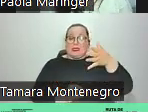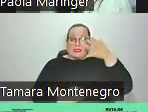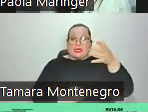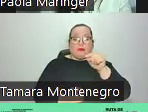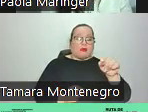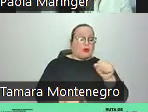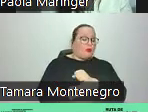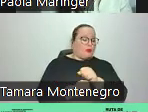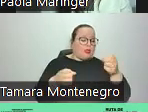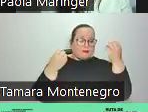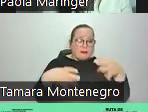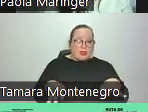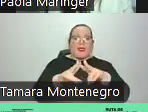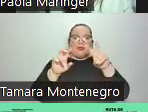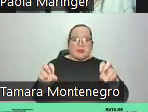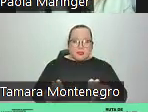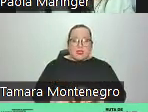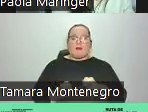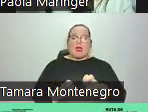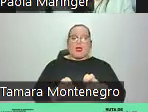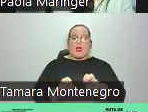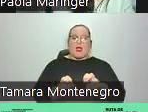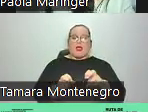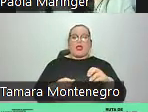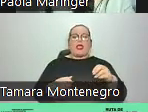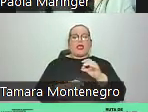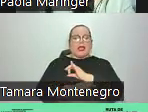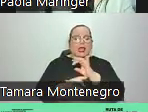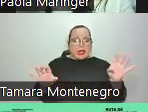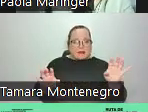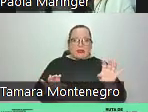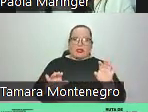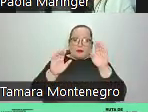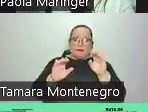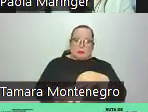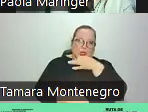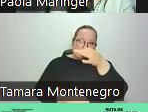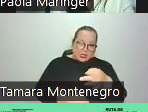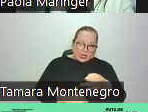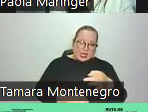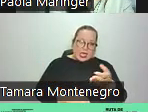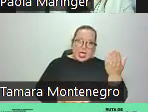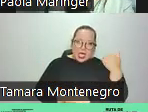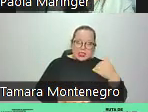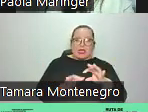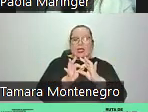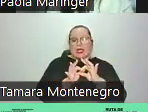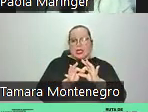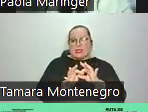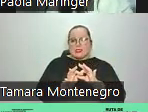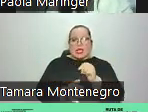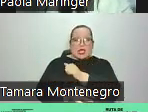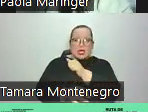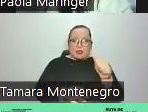perder estas maravillosas temáticas. Y claramente, como bien lo decía al principio, quiero darles las gracias y